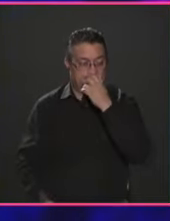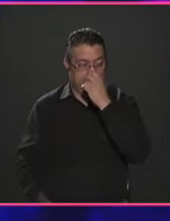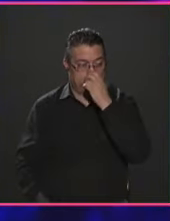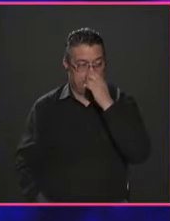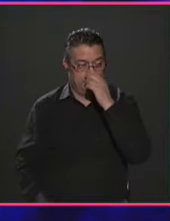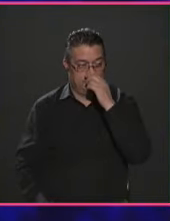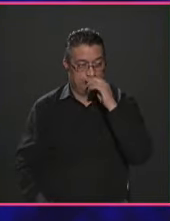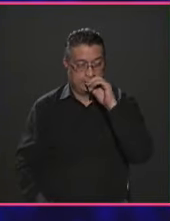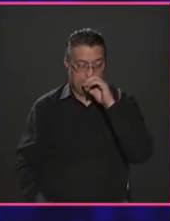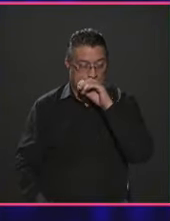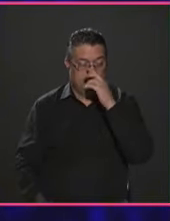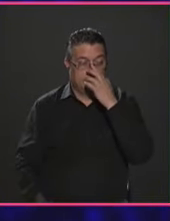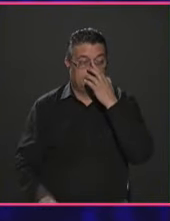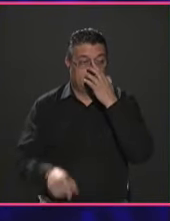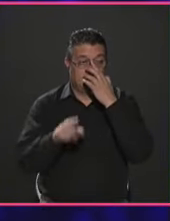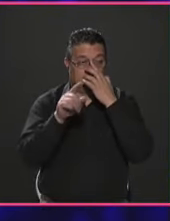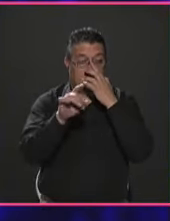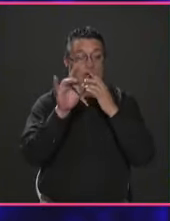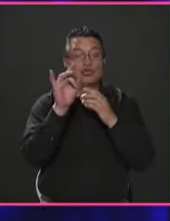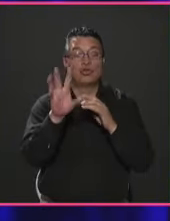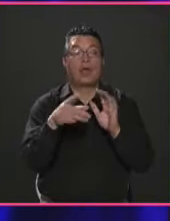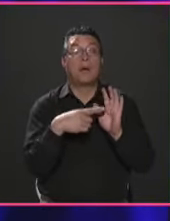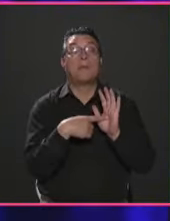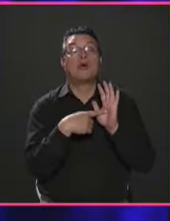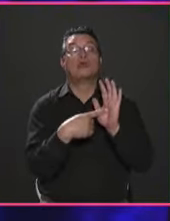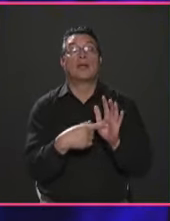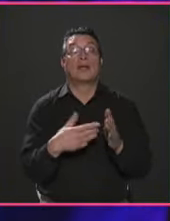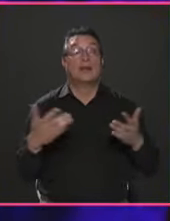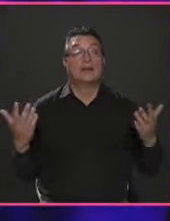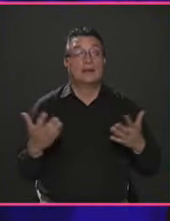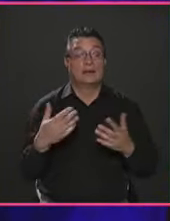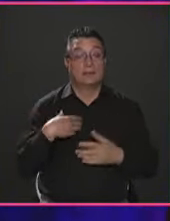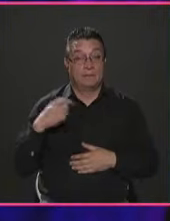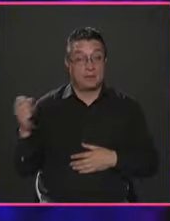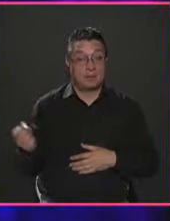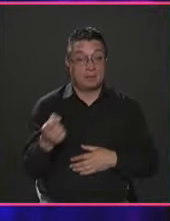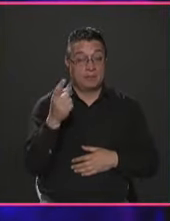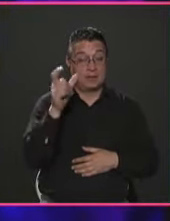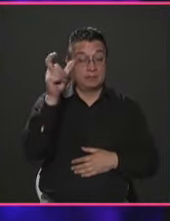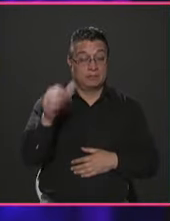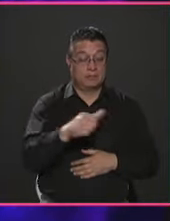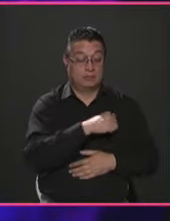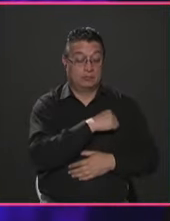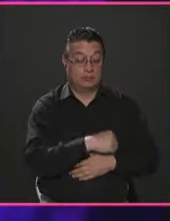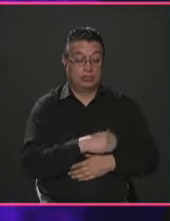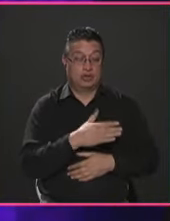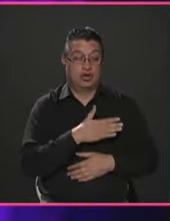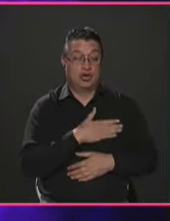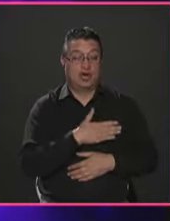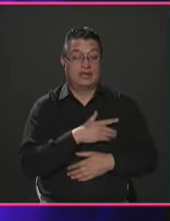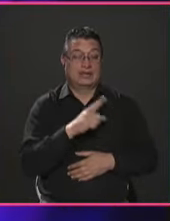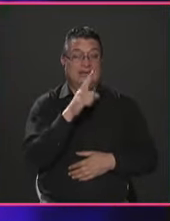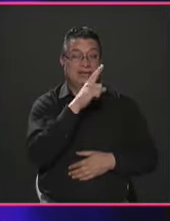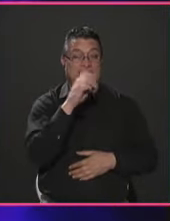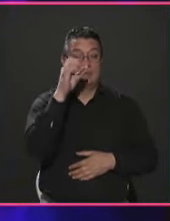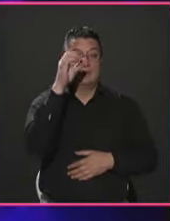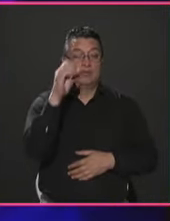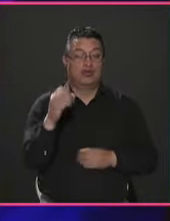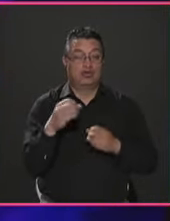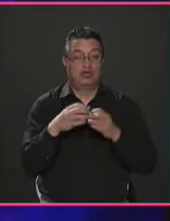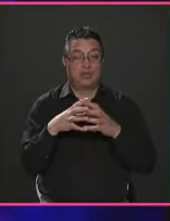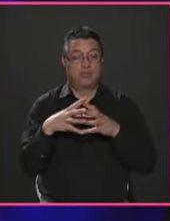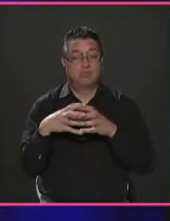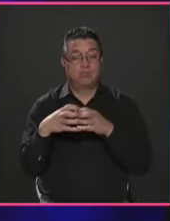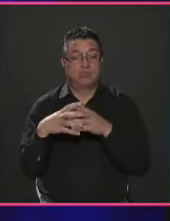eso esto Solo para mostrarles que en nuestro primer paciente el corazón Estaba totalmente dilatado